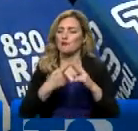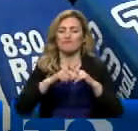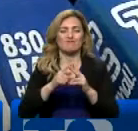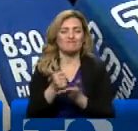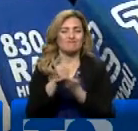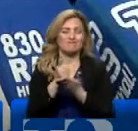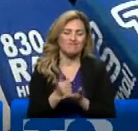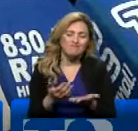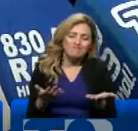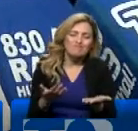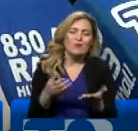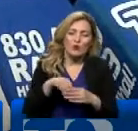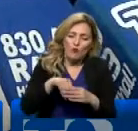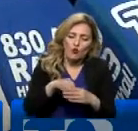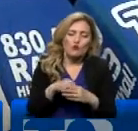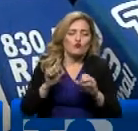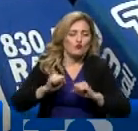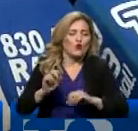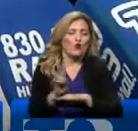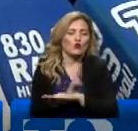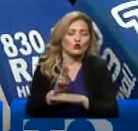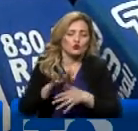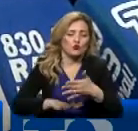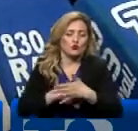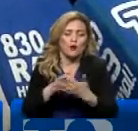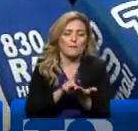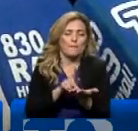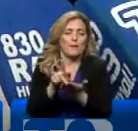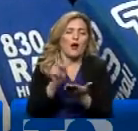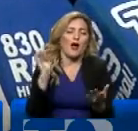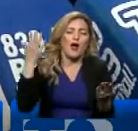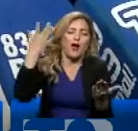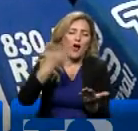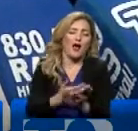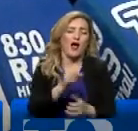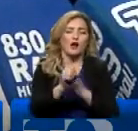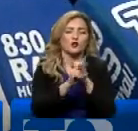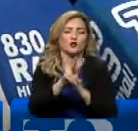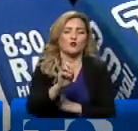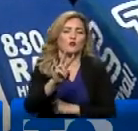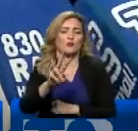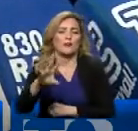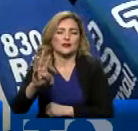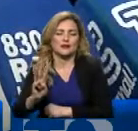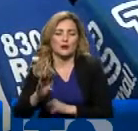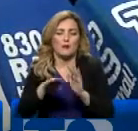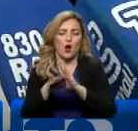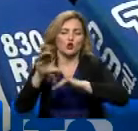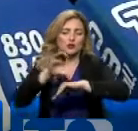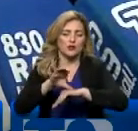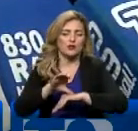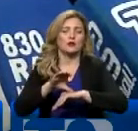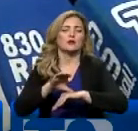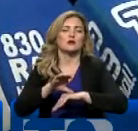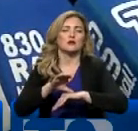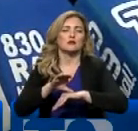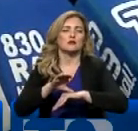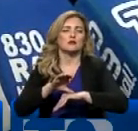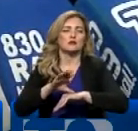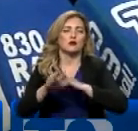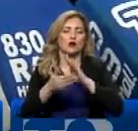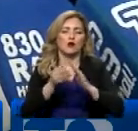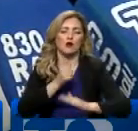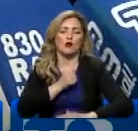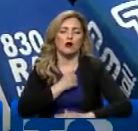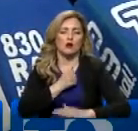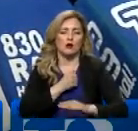tenemos sean mucho más líquidos. Entonces hay un cronograma de pagos hasta el año 2026 para que el Banco Central, como diga nuevamente, tenga